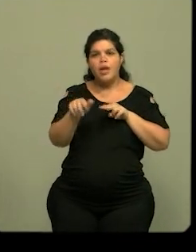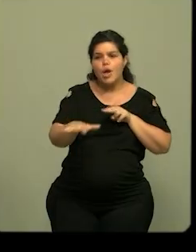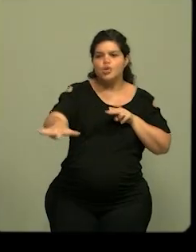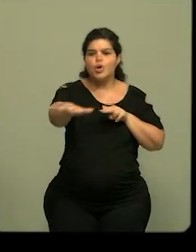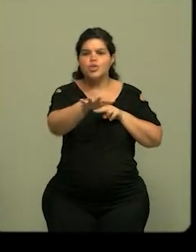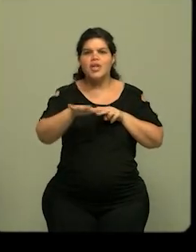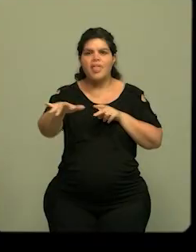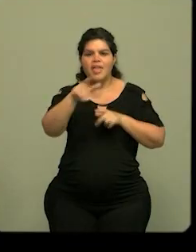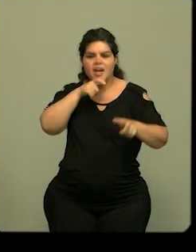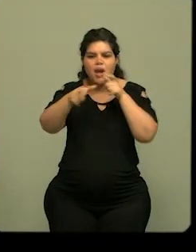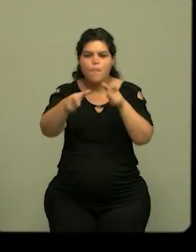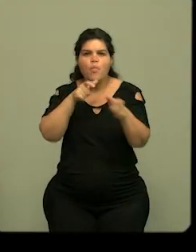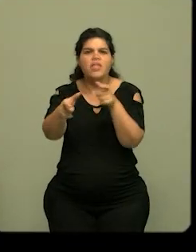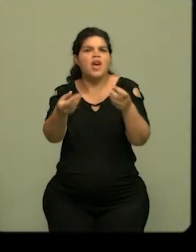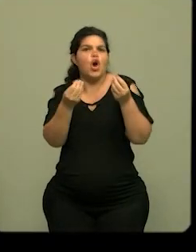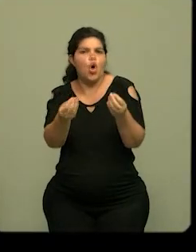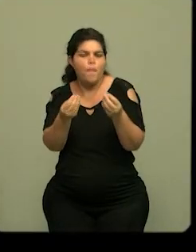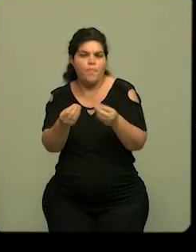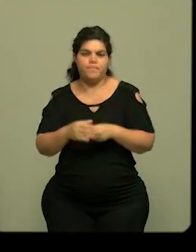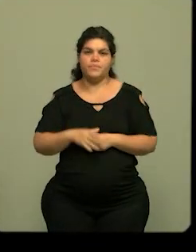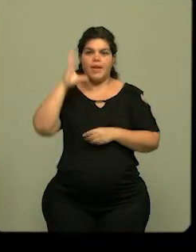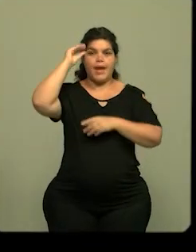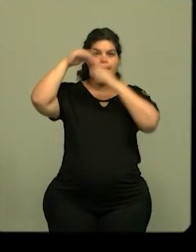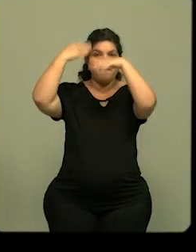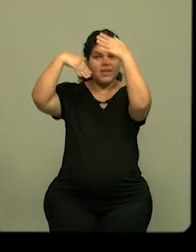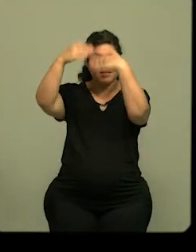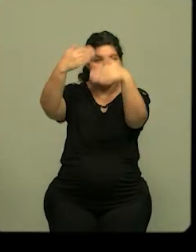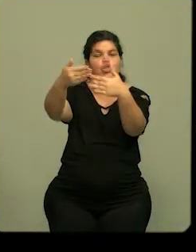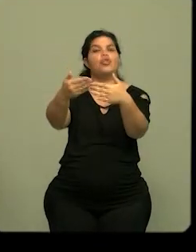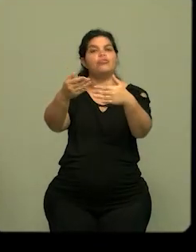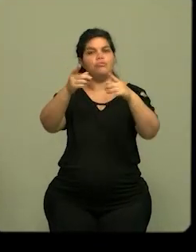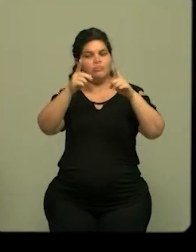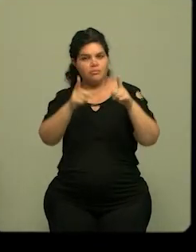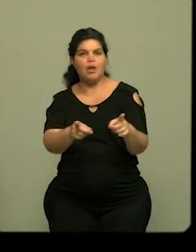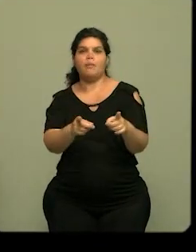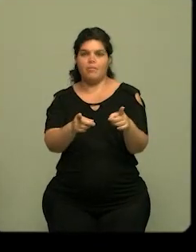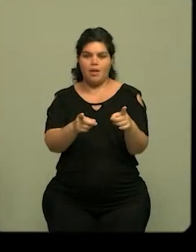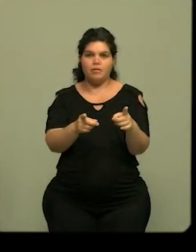respuestas. Sí. A dar respuestas, por ejemplo, a través de capacitaciones, Ujú. capacitaciones que tienen que ver, por ejemplo,